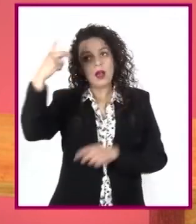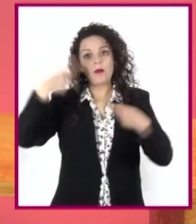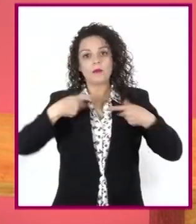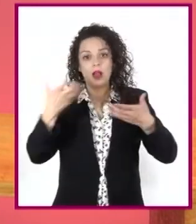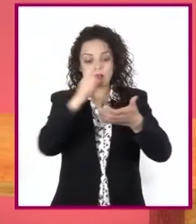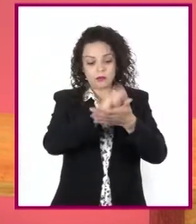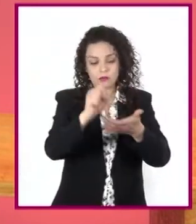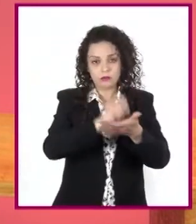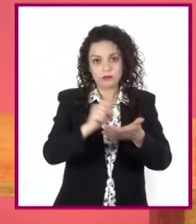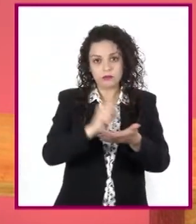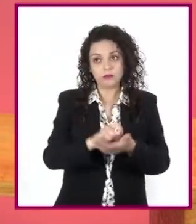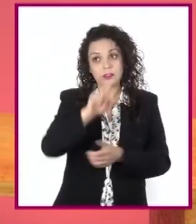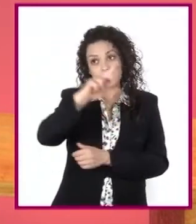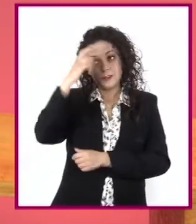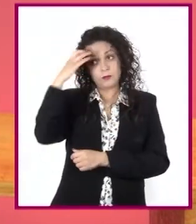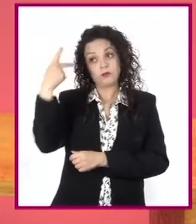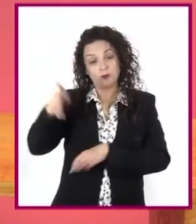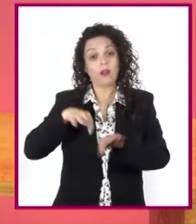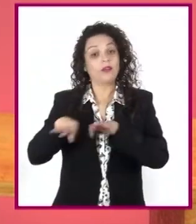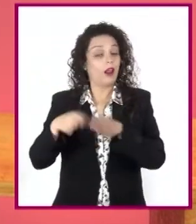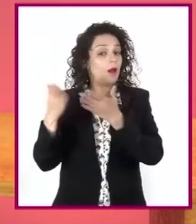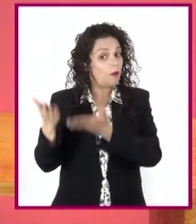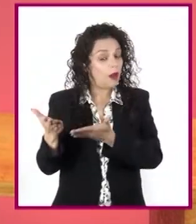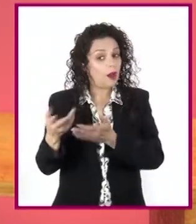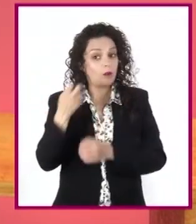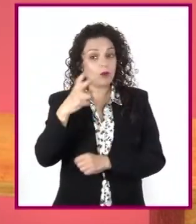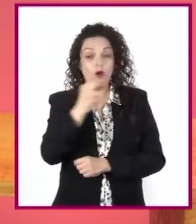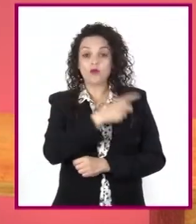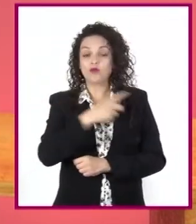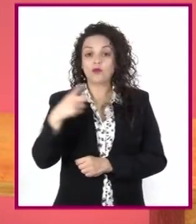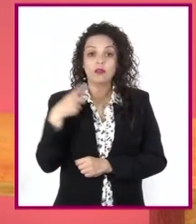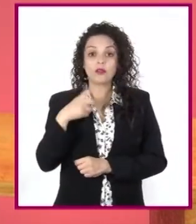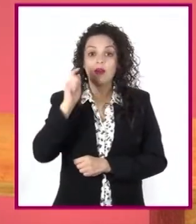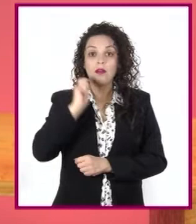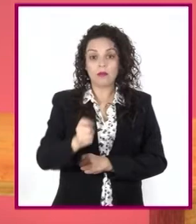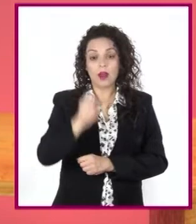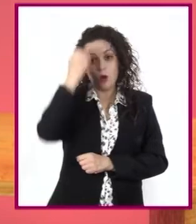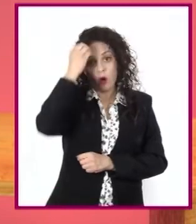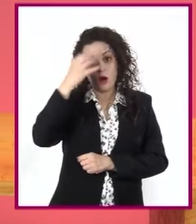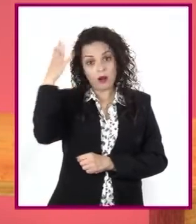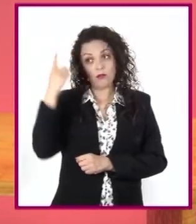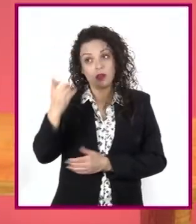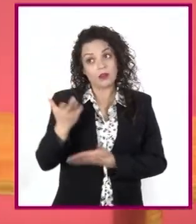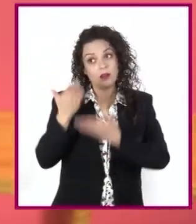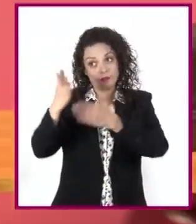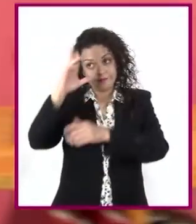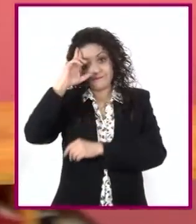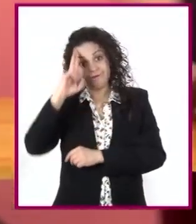textos consultados. Así que no hay que dejar pasar el reconocimiento que se merece.